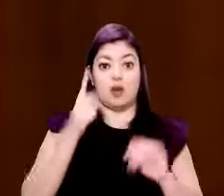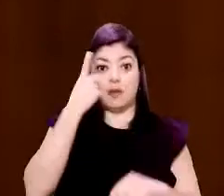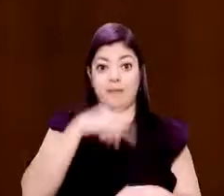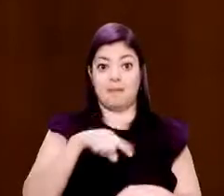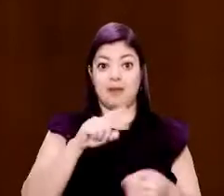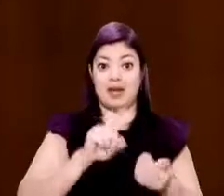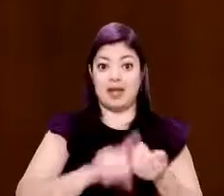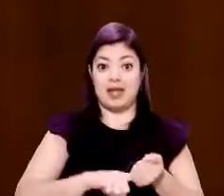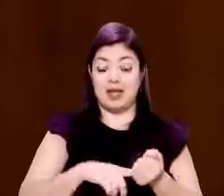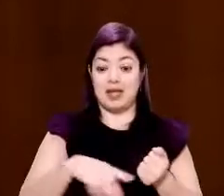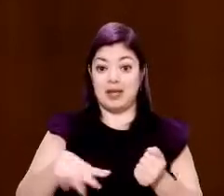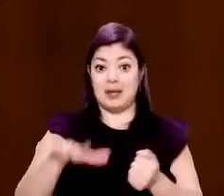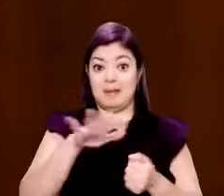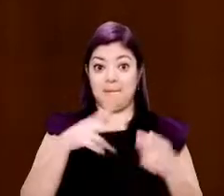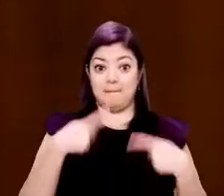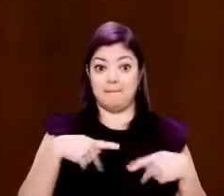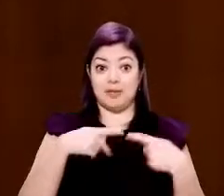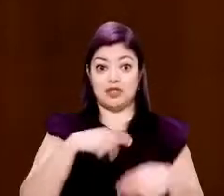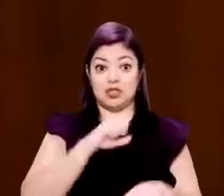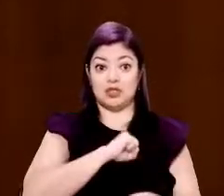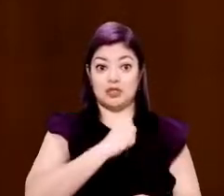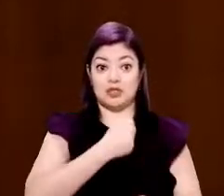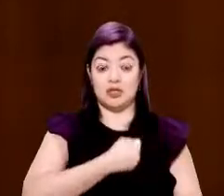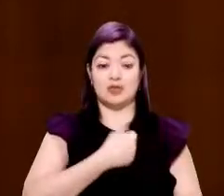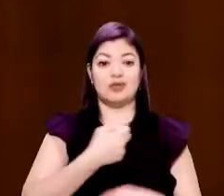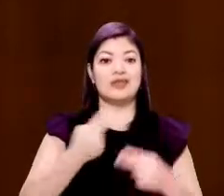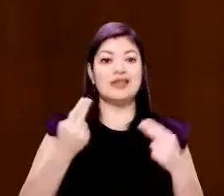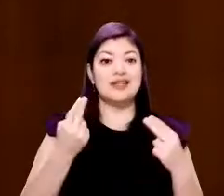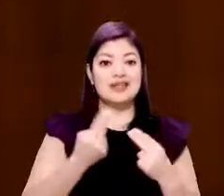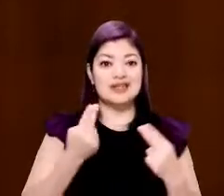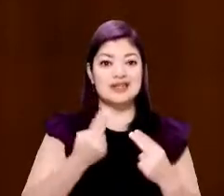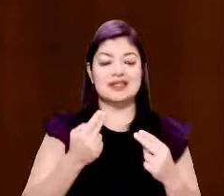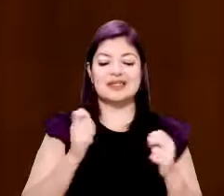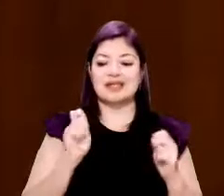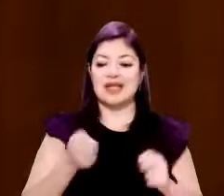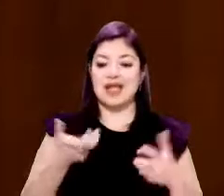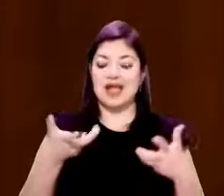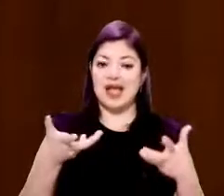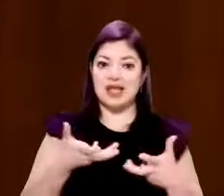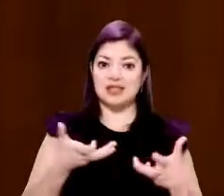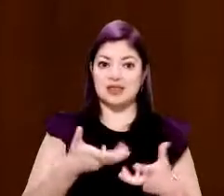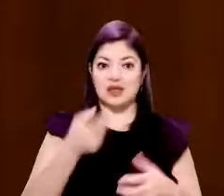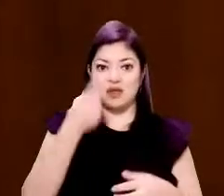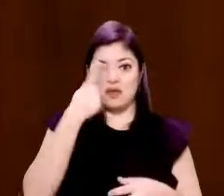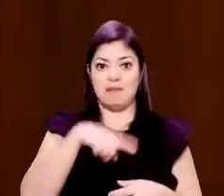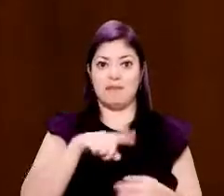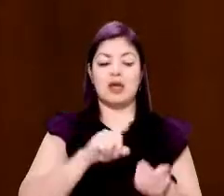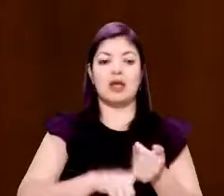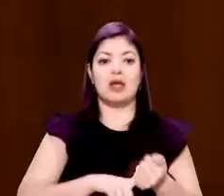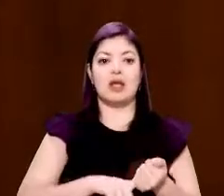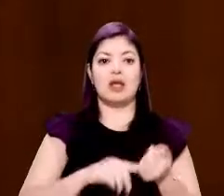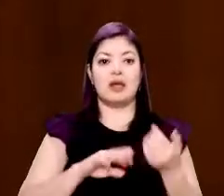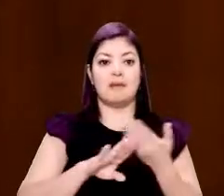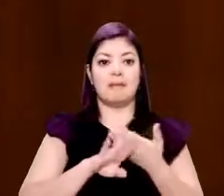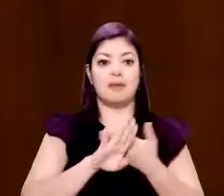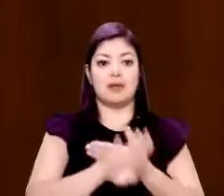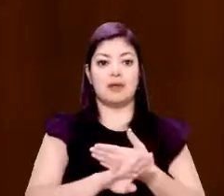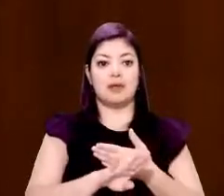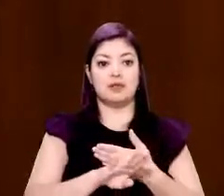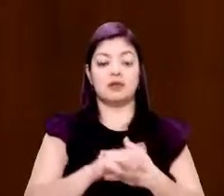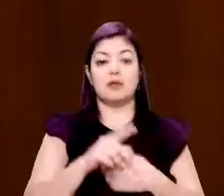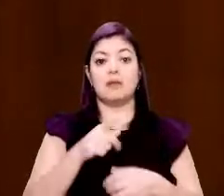esté sana, es necesario el desarrollo de acciones que permitan que la prevención, pero sobre